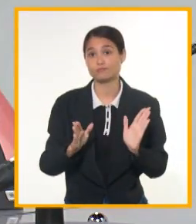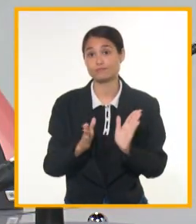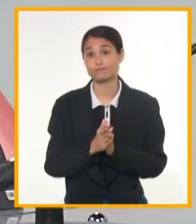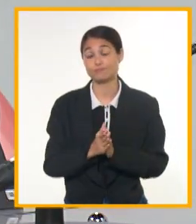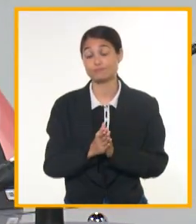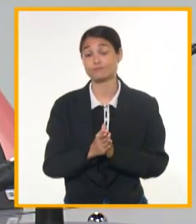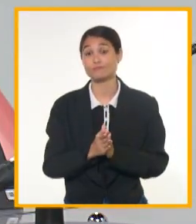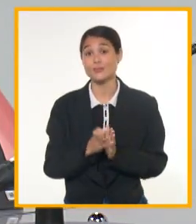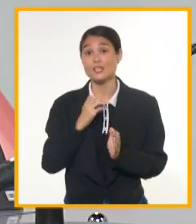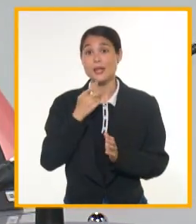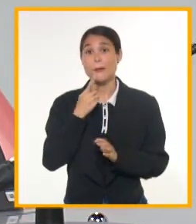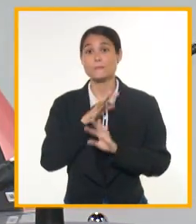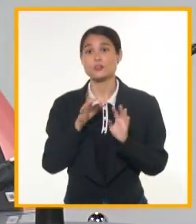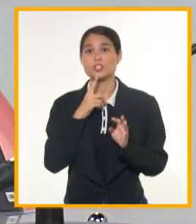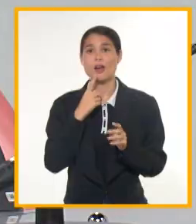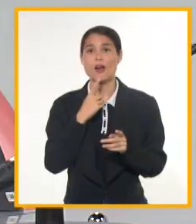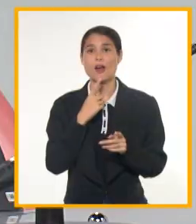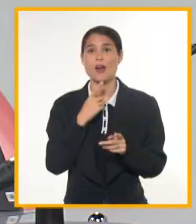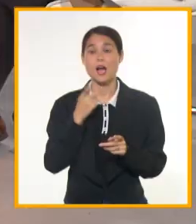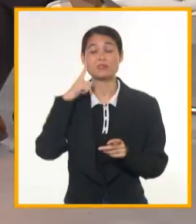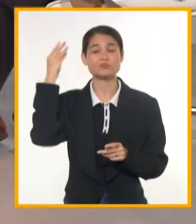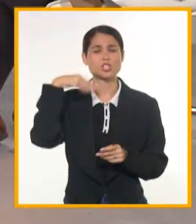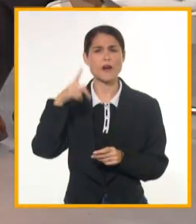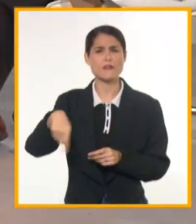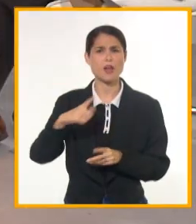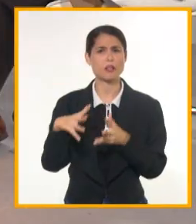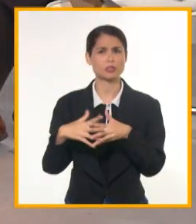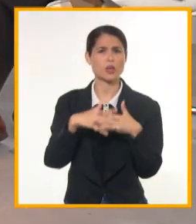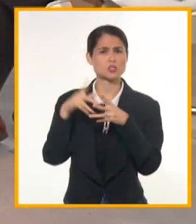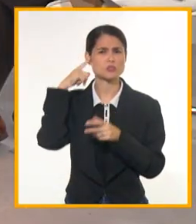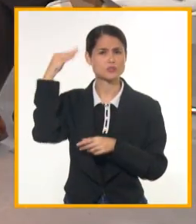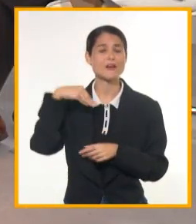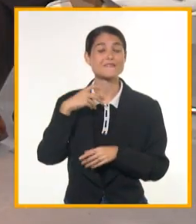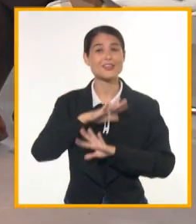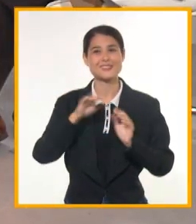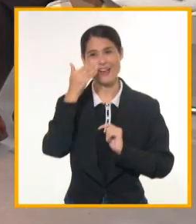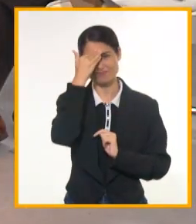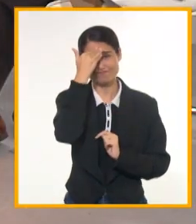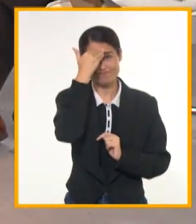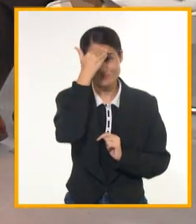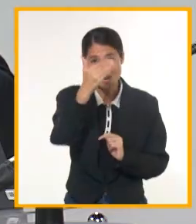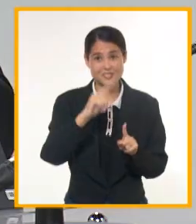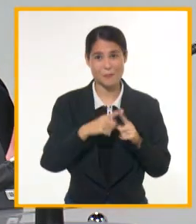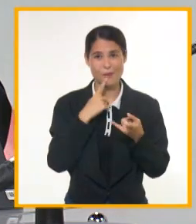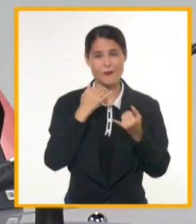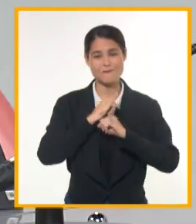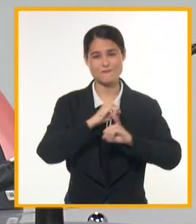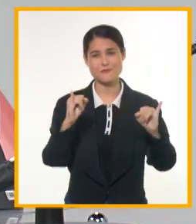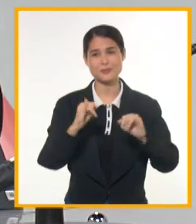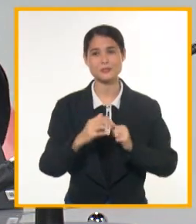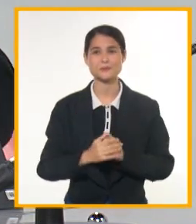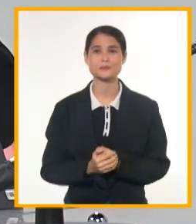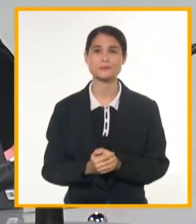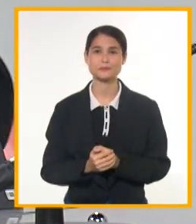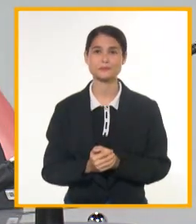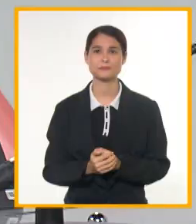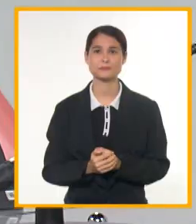es aceptarlo. Pero creo que sí lo saben. Bueno, Marina, muchas gracias. Muchas gracias por este análisis.